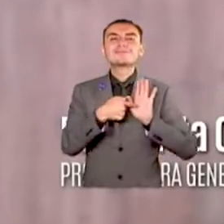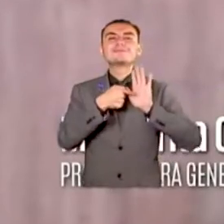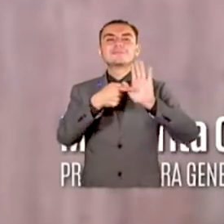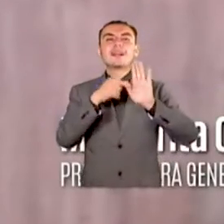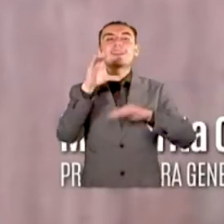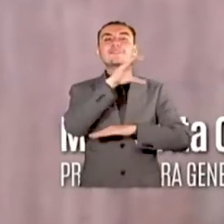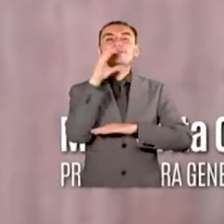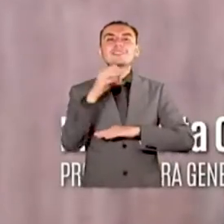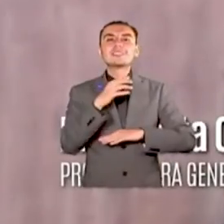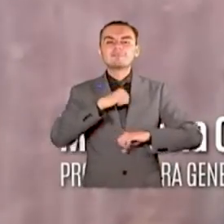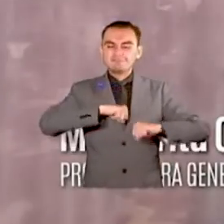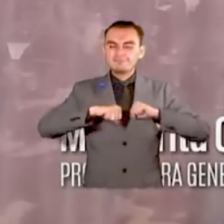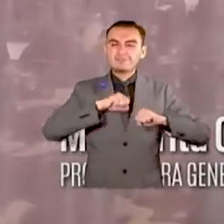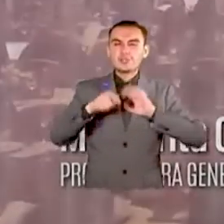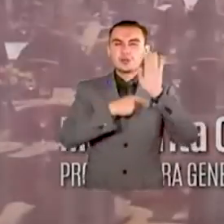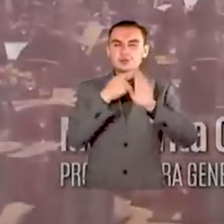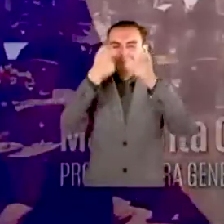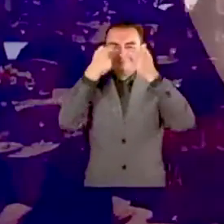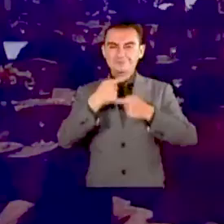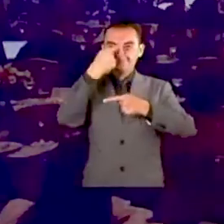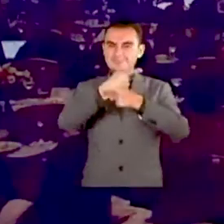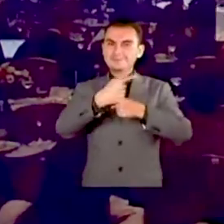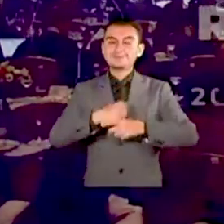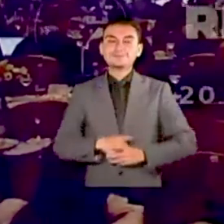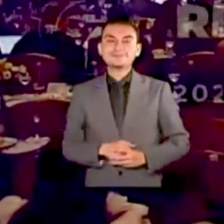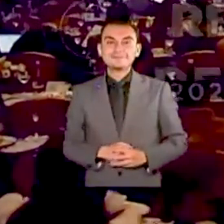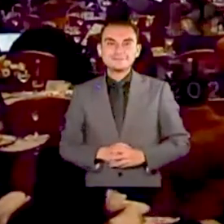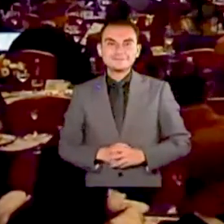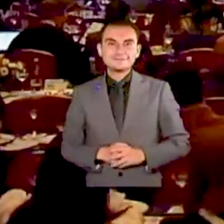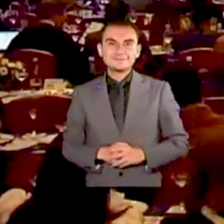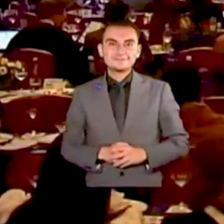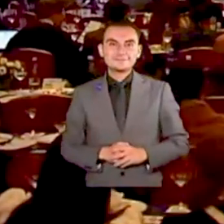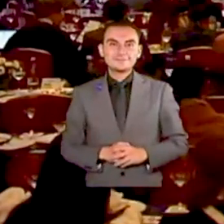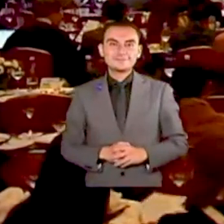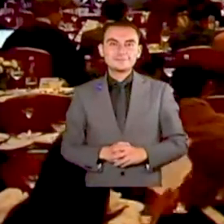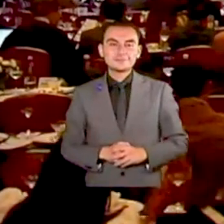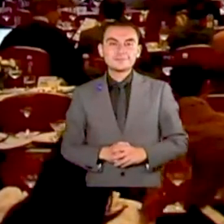país los mejores resultados.